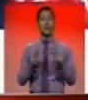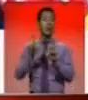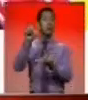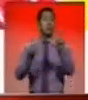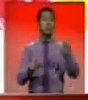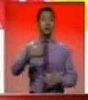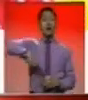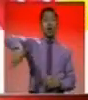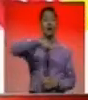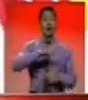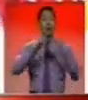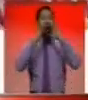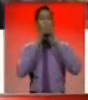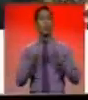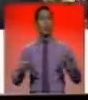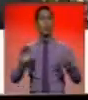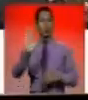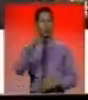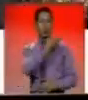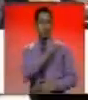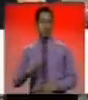el cumpleaños del jefe de Estado.